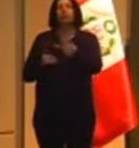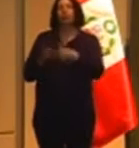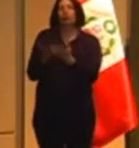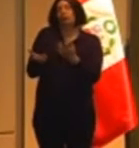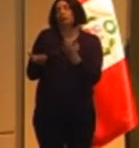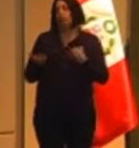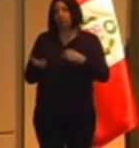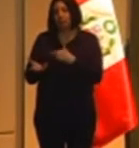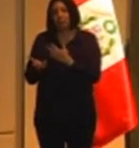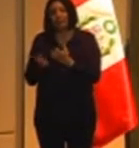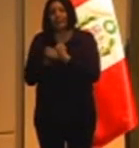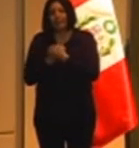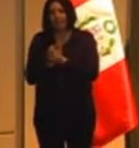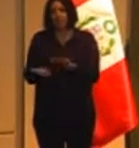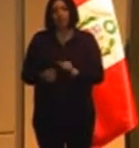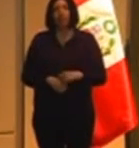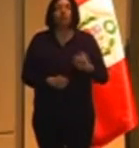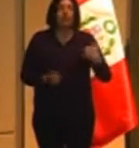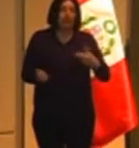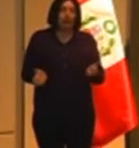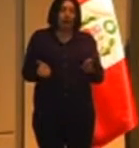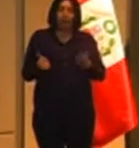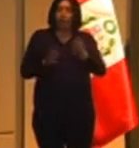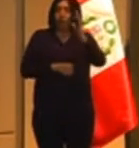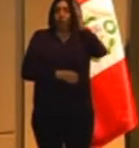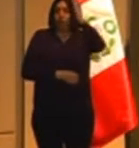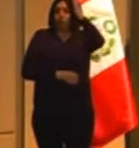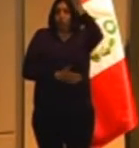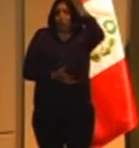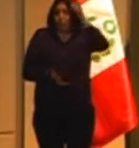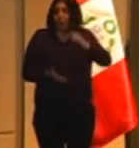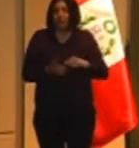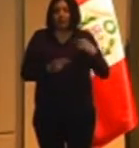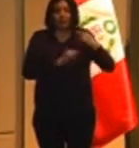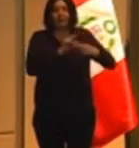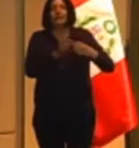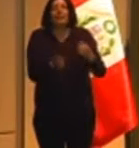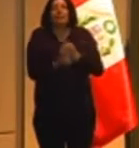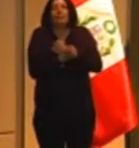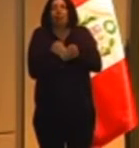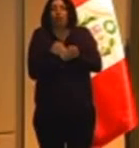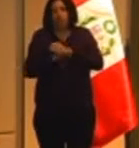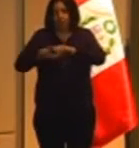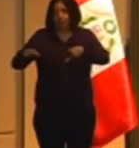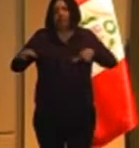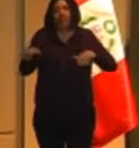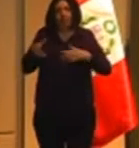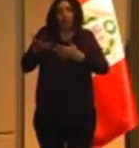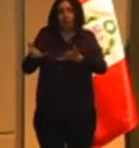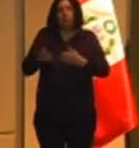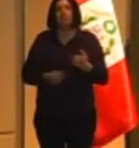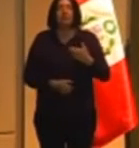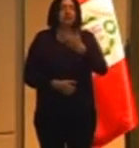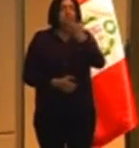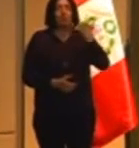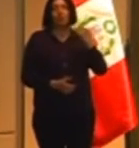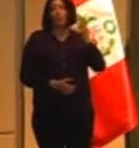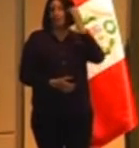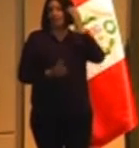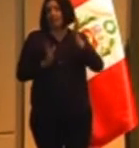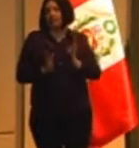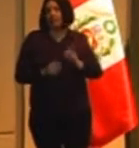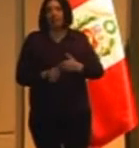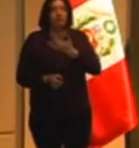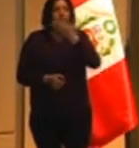que inculquemos a nuestras futuras generaciones ese amor por nuestro espacio, porque así tendremos mejores miraflorinos, mejores